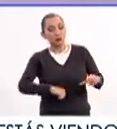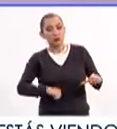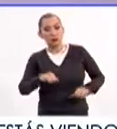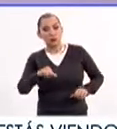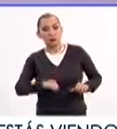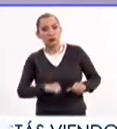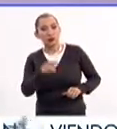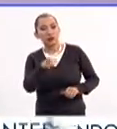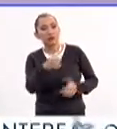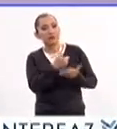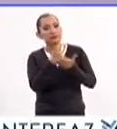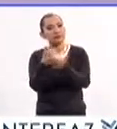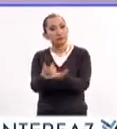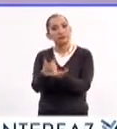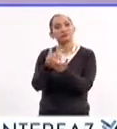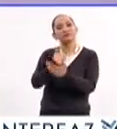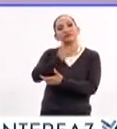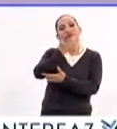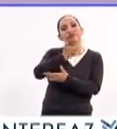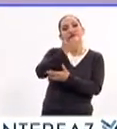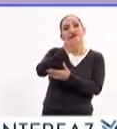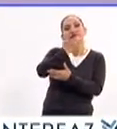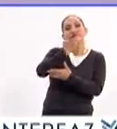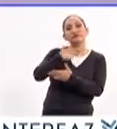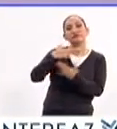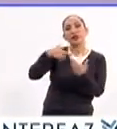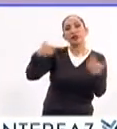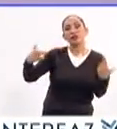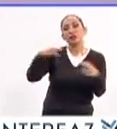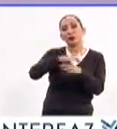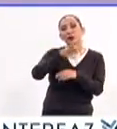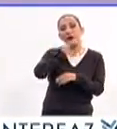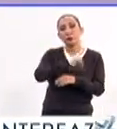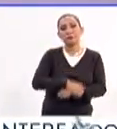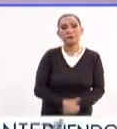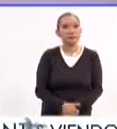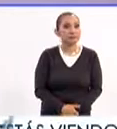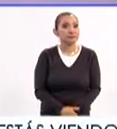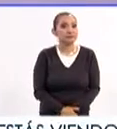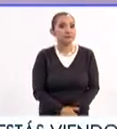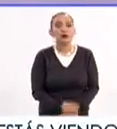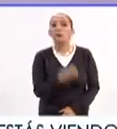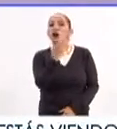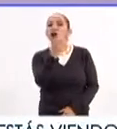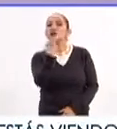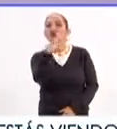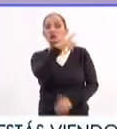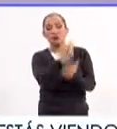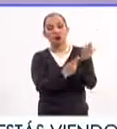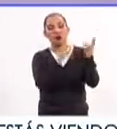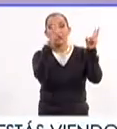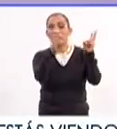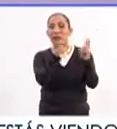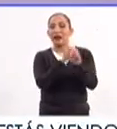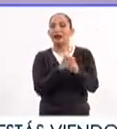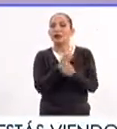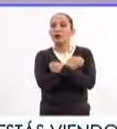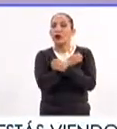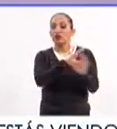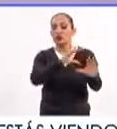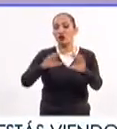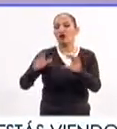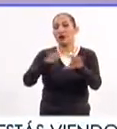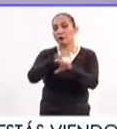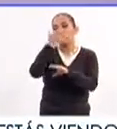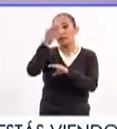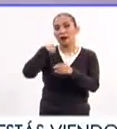sus conductas y les ayuda a adaptarse a las tendencias vinculadas con el cambio climático. Mediante su programa de educación sobre el cambio climático para